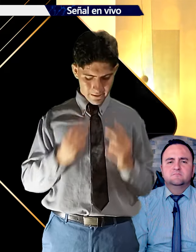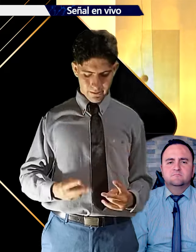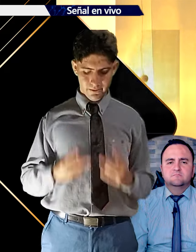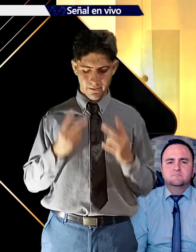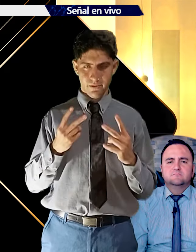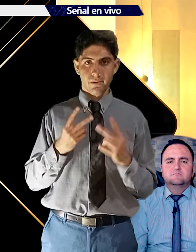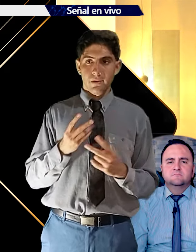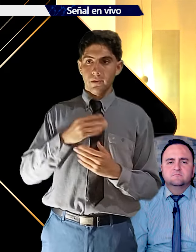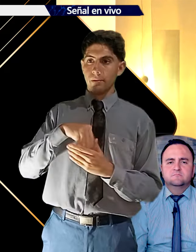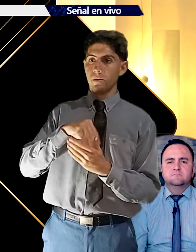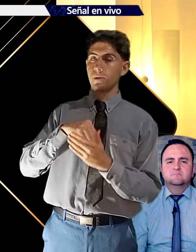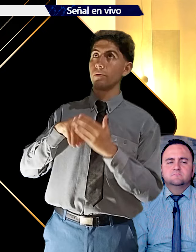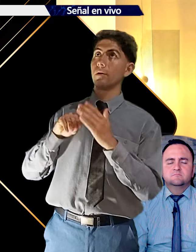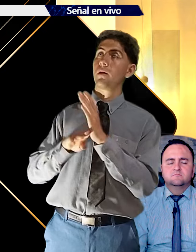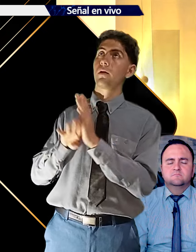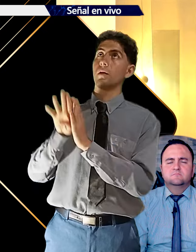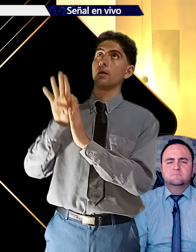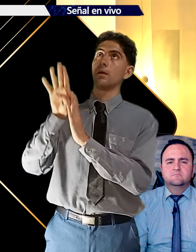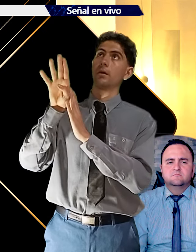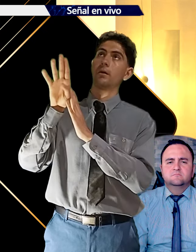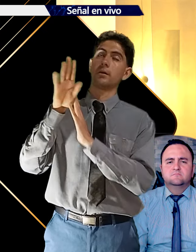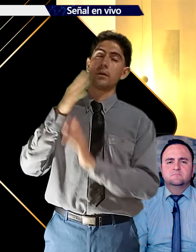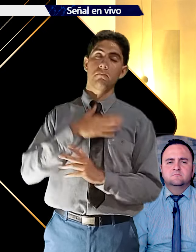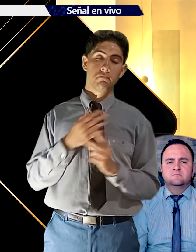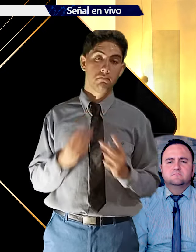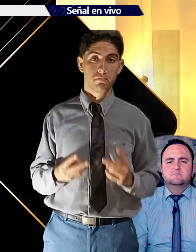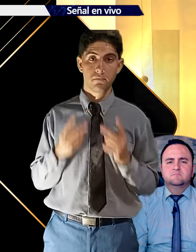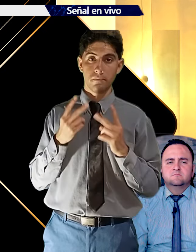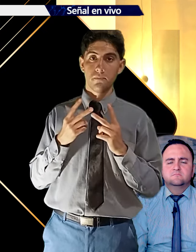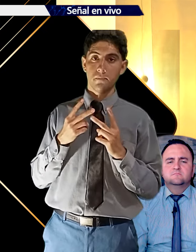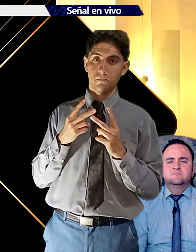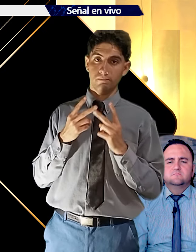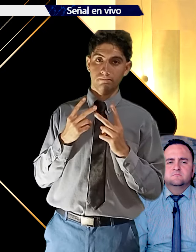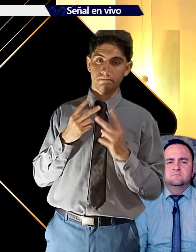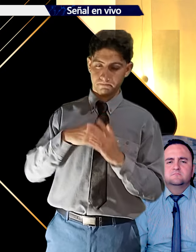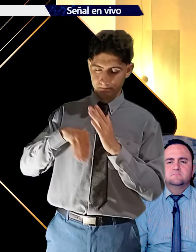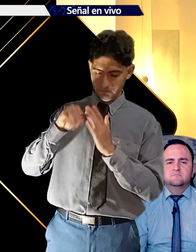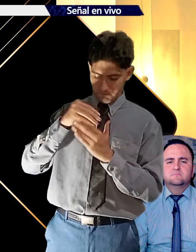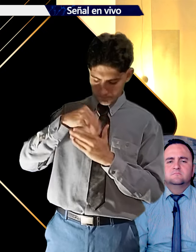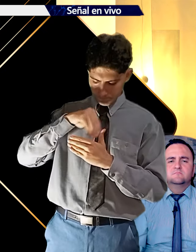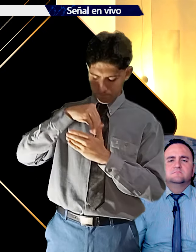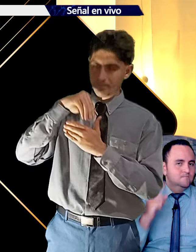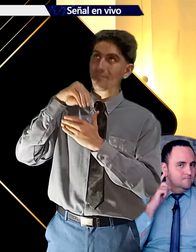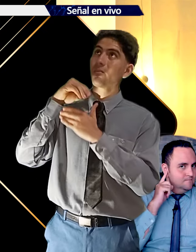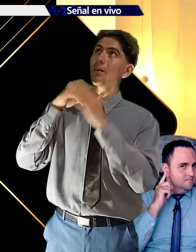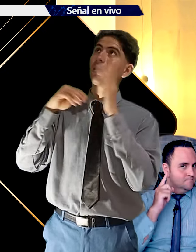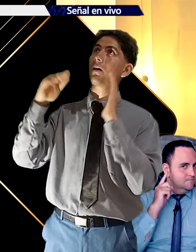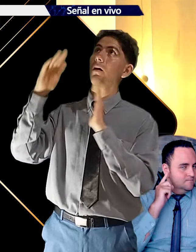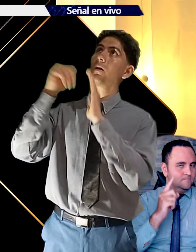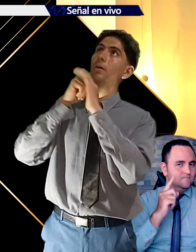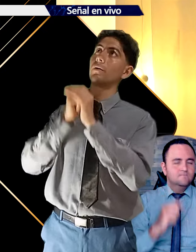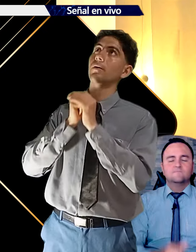melena crezca y a que se conviertan en leones para la gloria del Señor. Dele un aplauso al Señor.